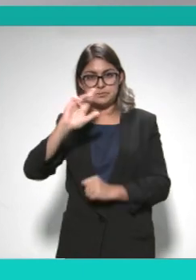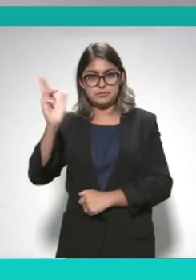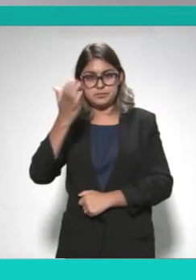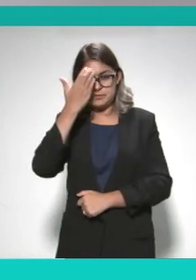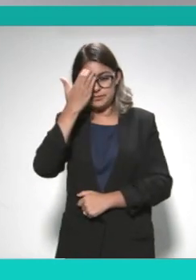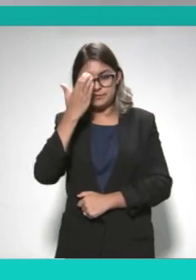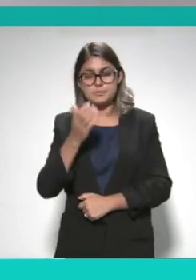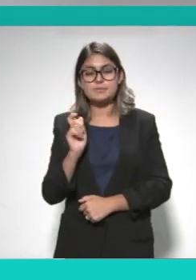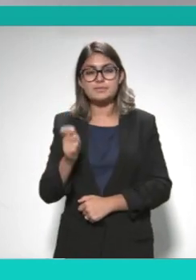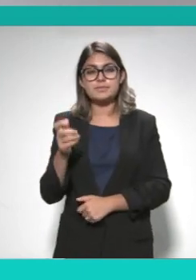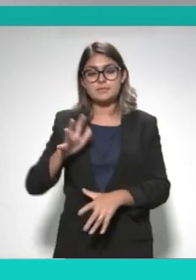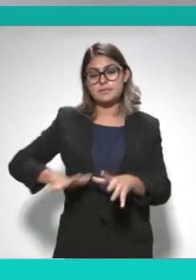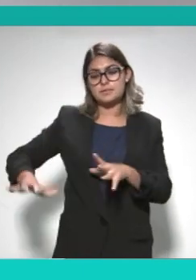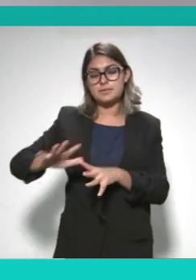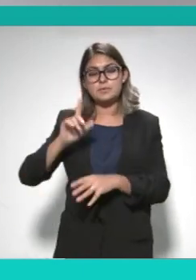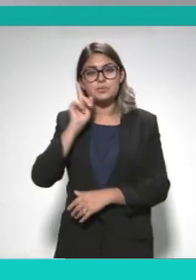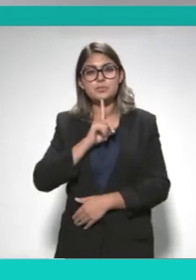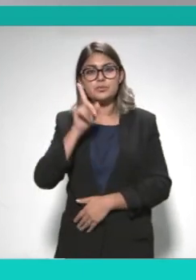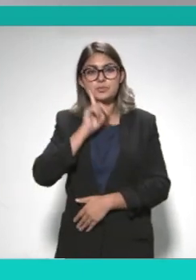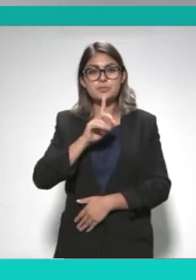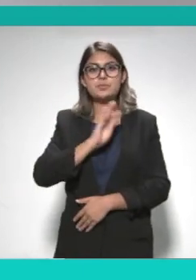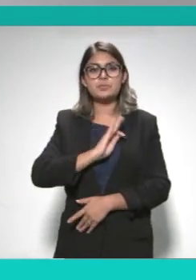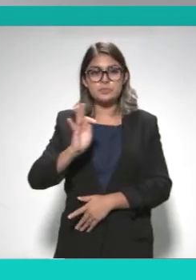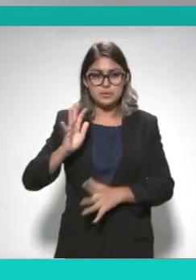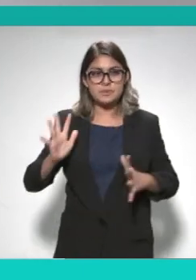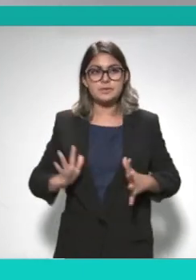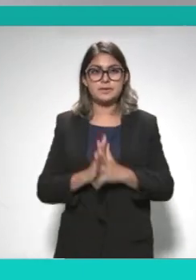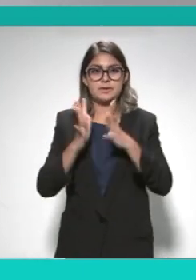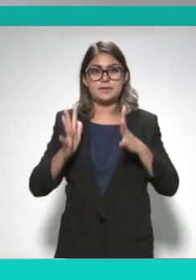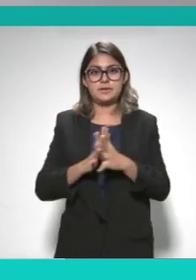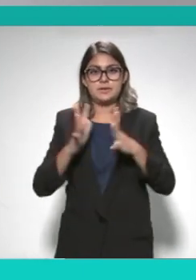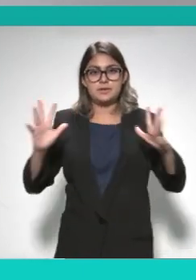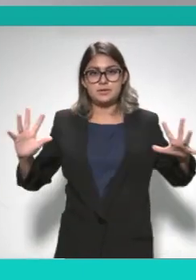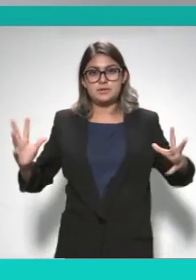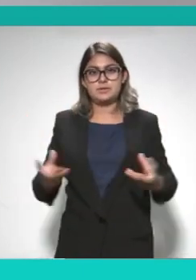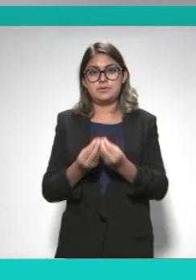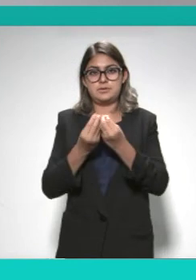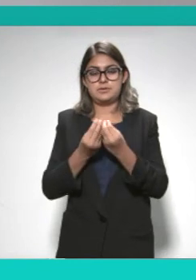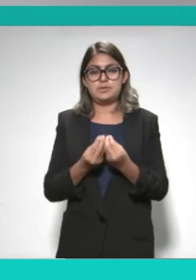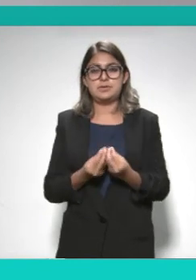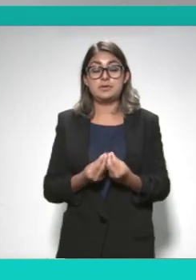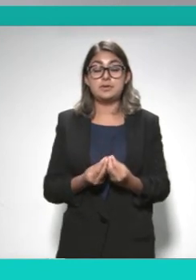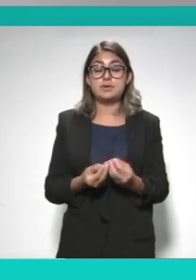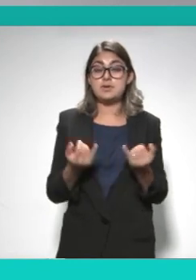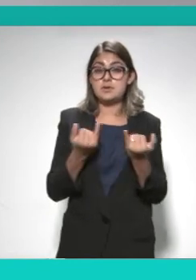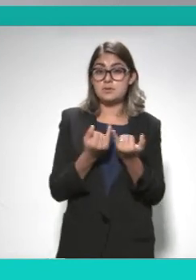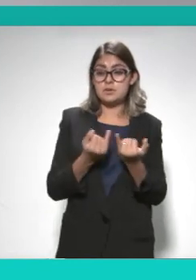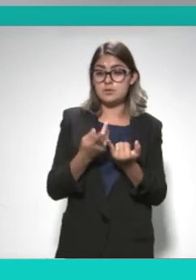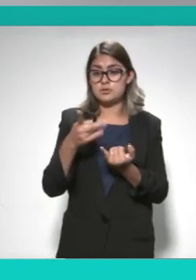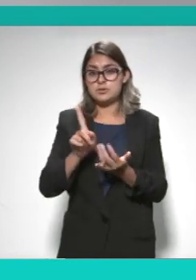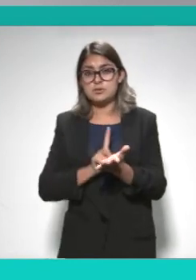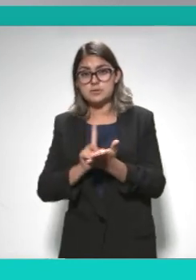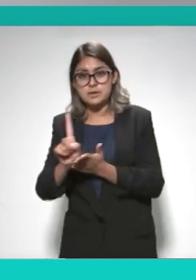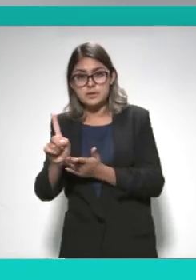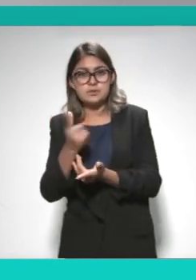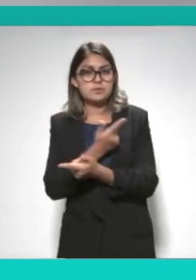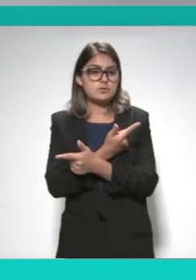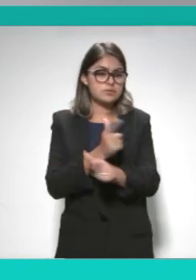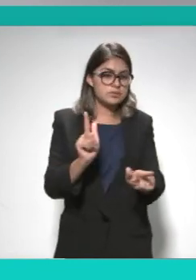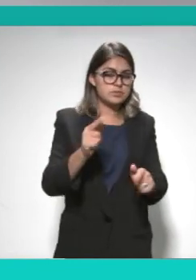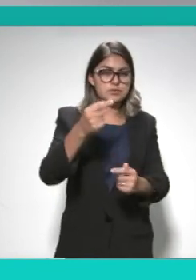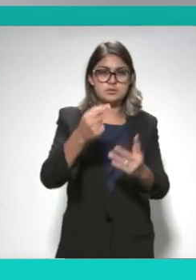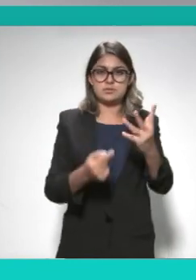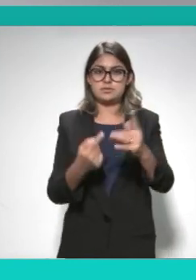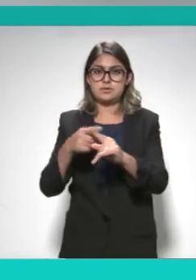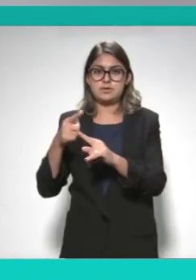este sector poblacional para la democratización de la sociedad, la garantía de las libertades y derechos y el comienzo de